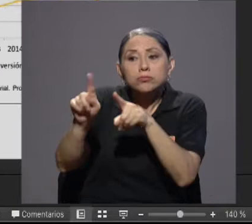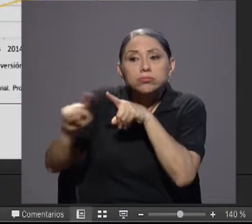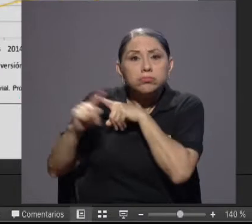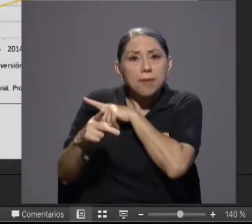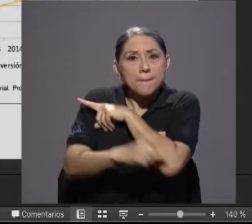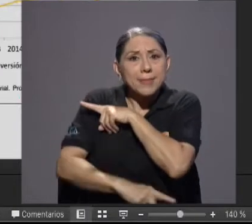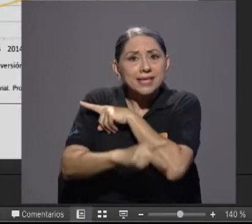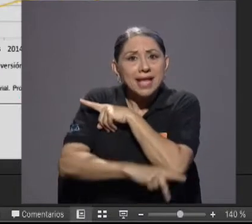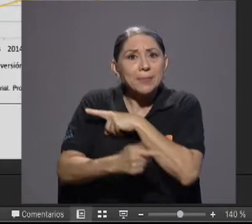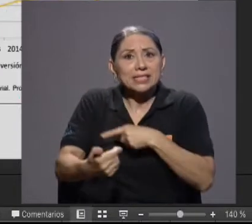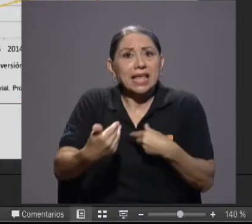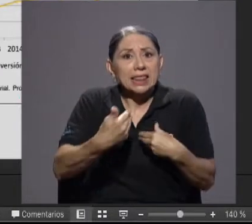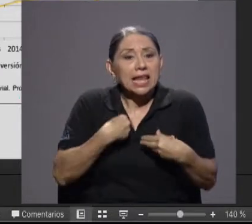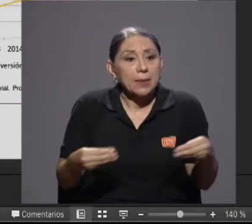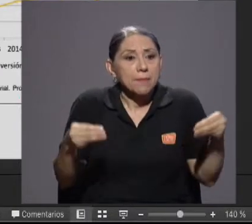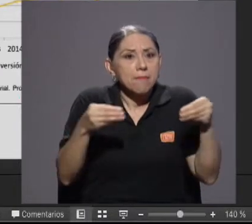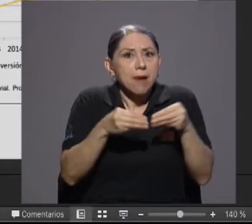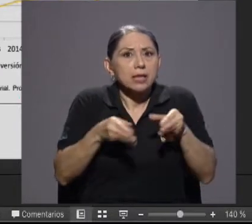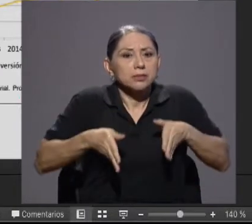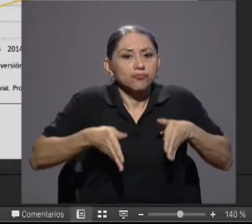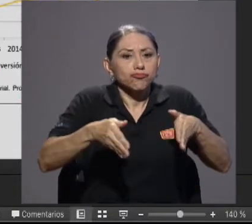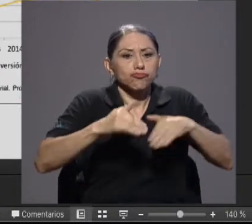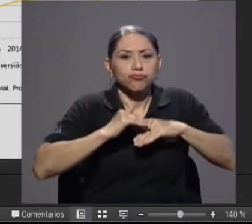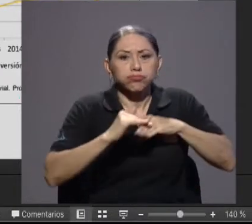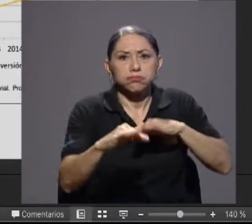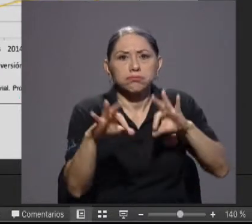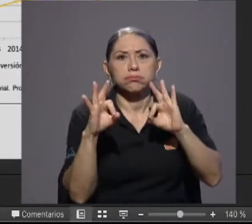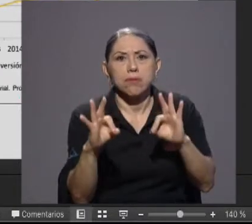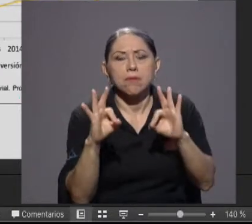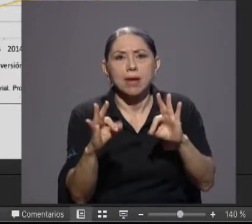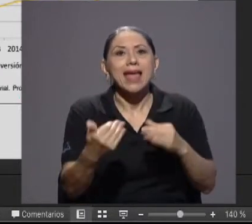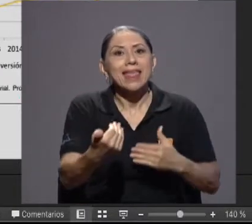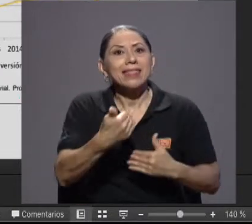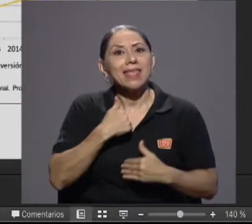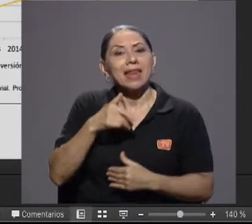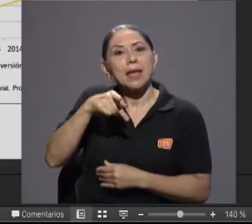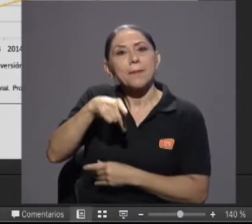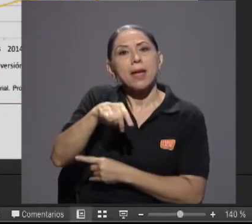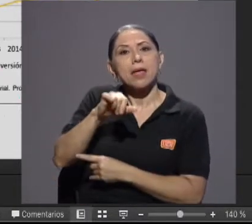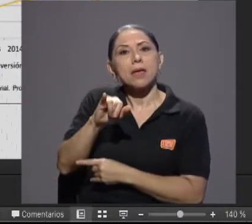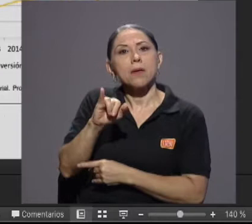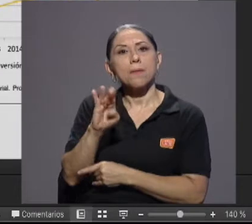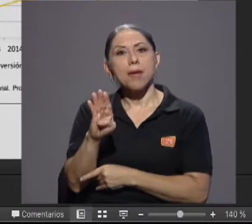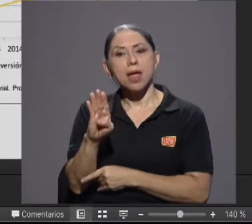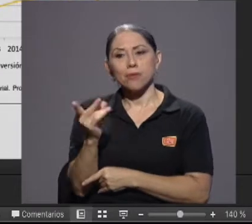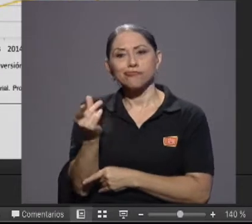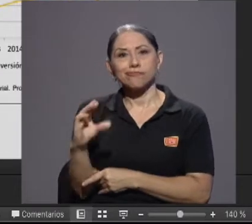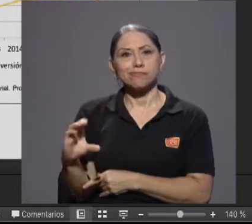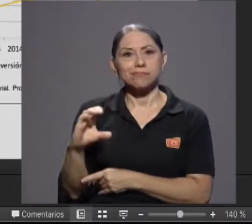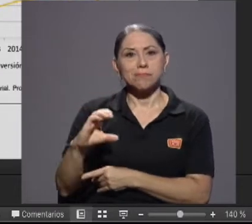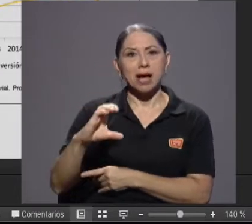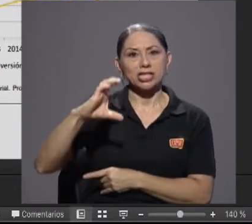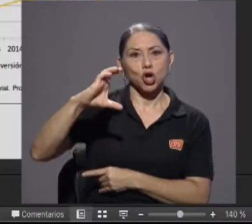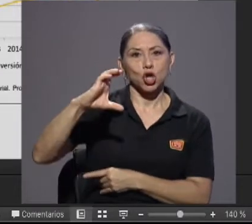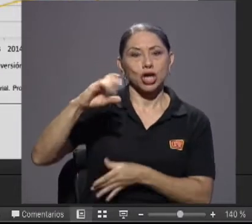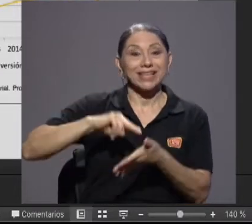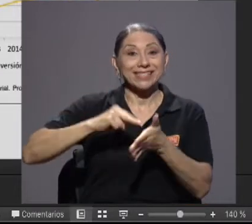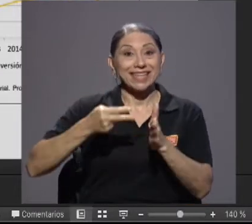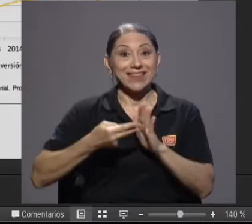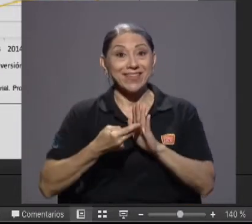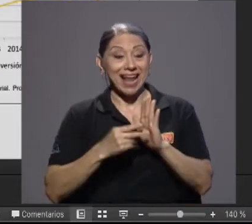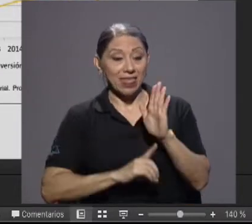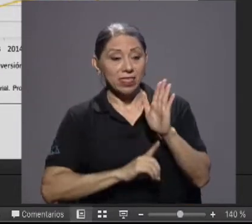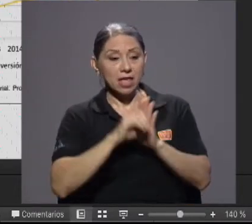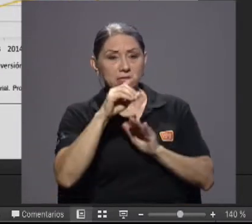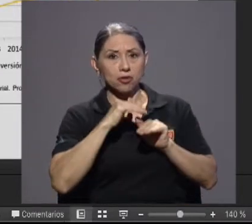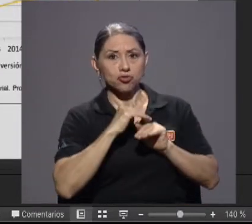tienen un acervo de infraestructura mayor tienen Producto Interno Bruto mayor, es decir, hay una relación directa entre este desarrollo